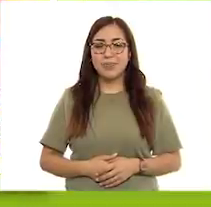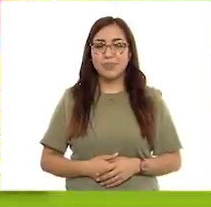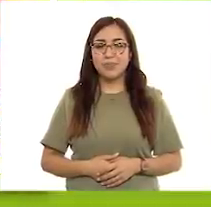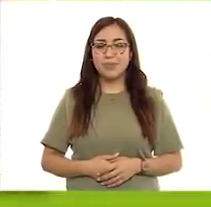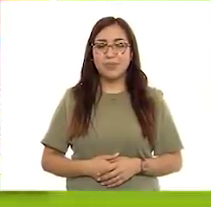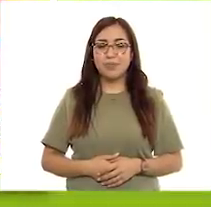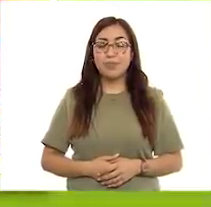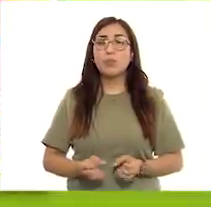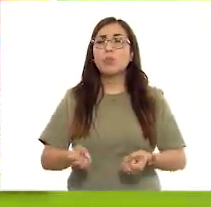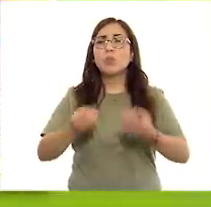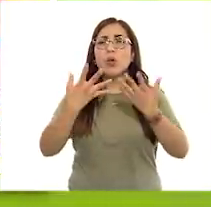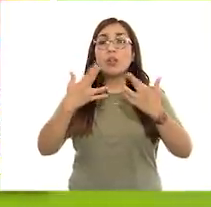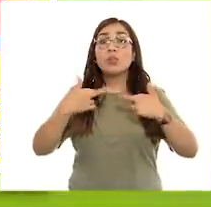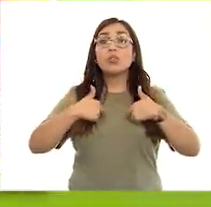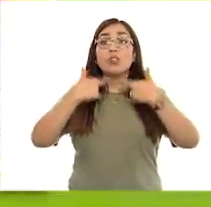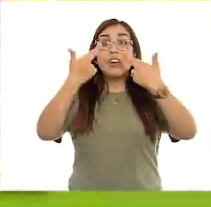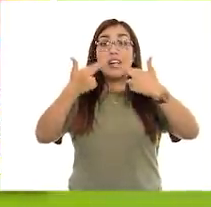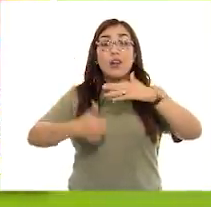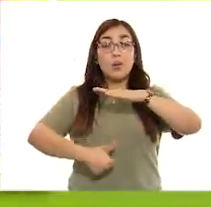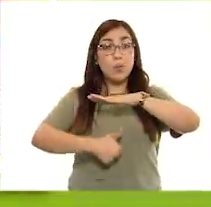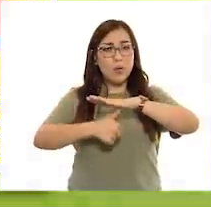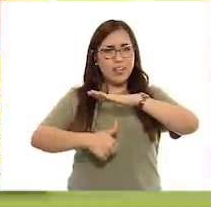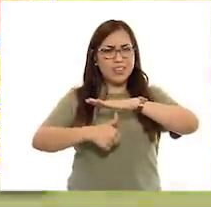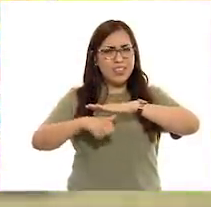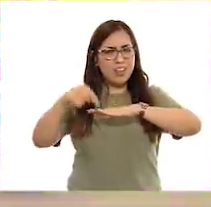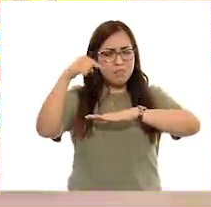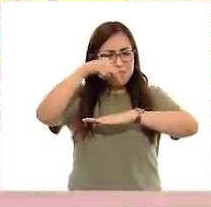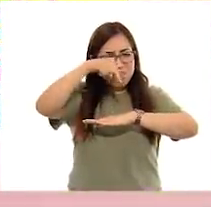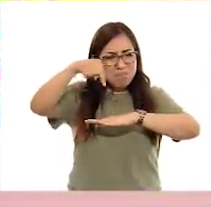¿Cuántos regalos hay sobre la mesa?